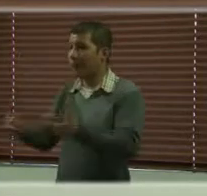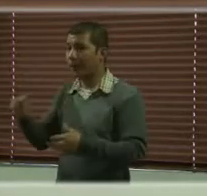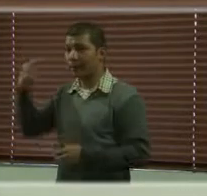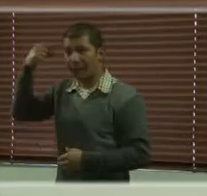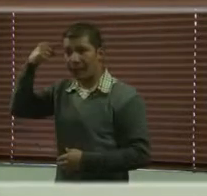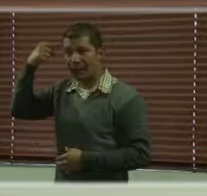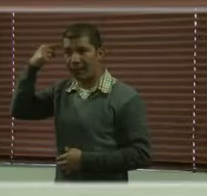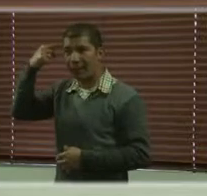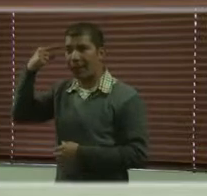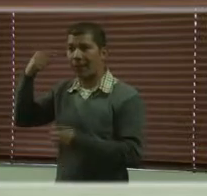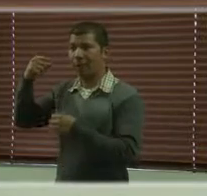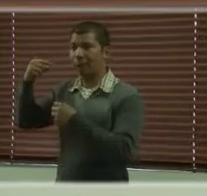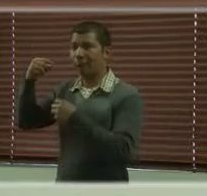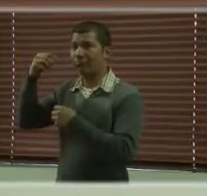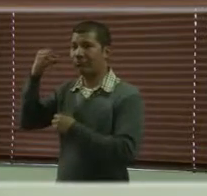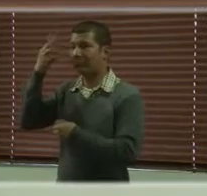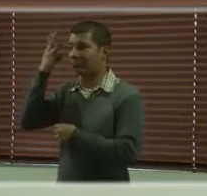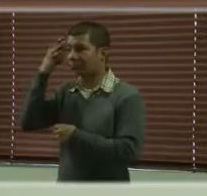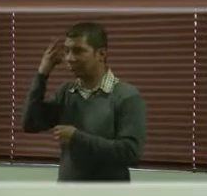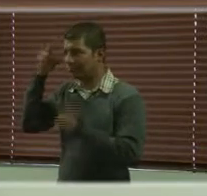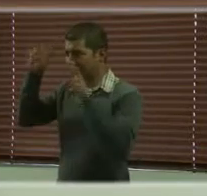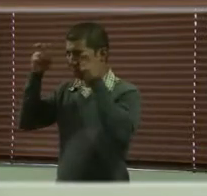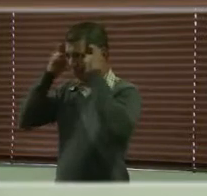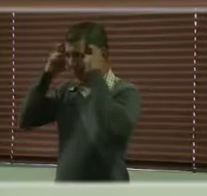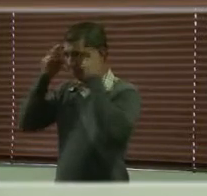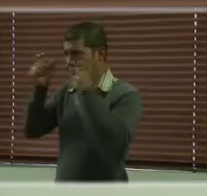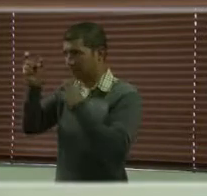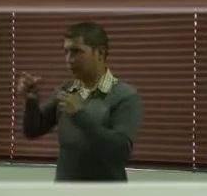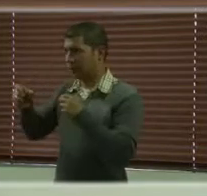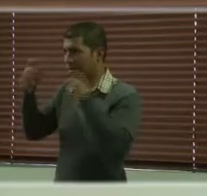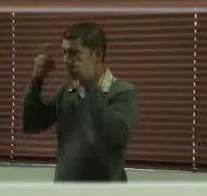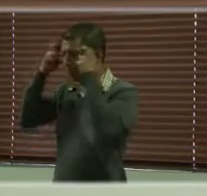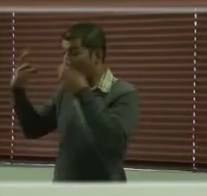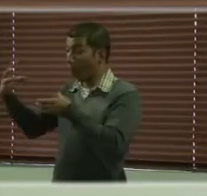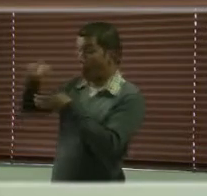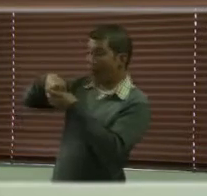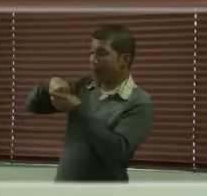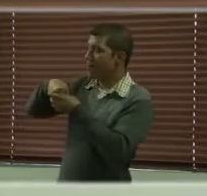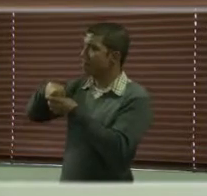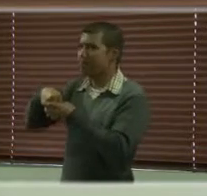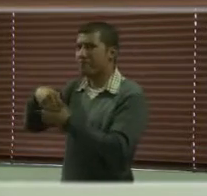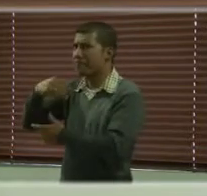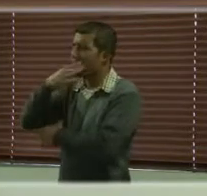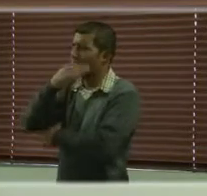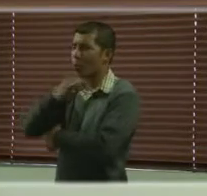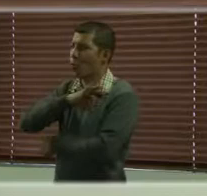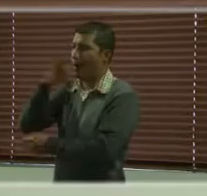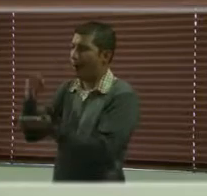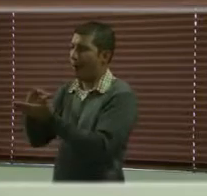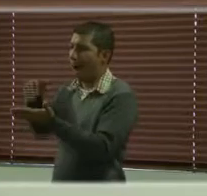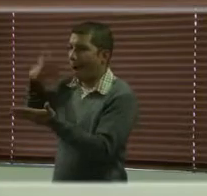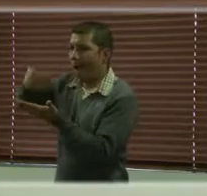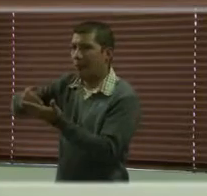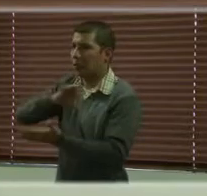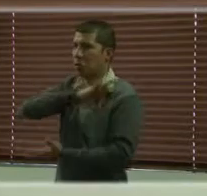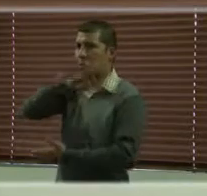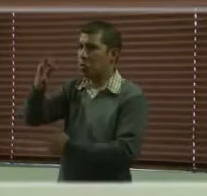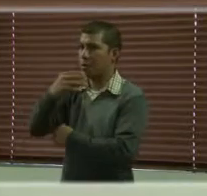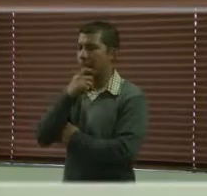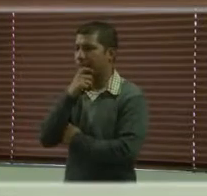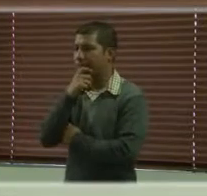habido dos personas con discapacidad psicosocial en el comité pero pero sí hay una